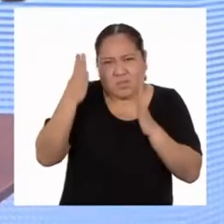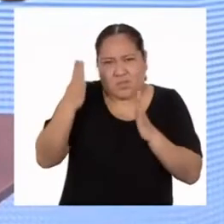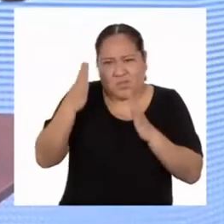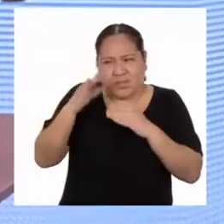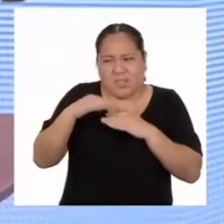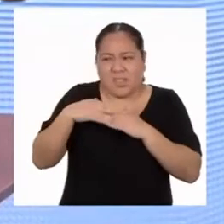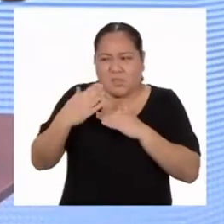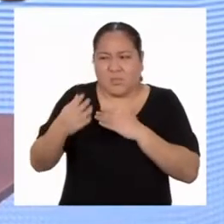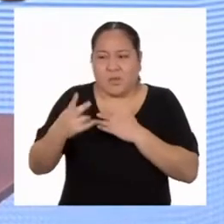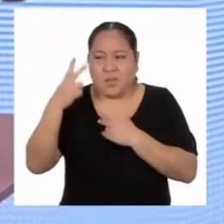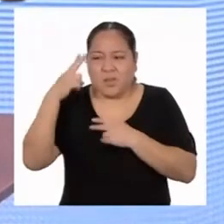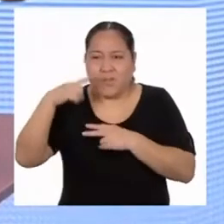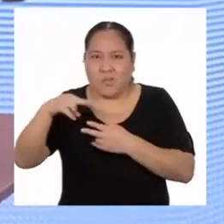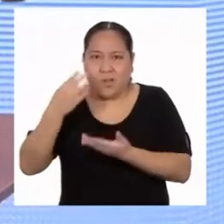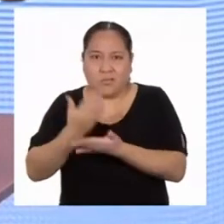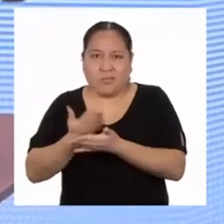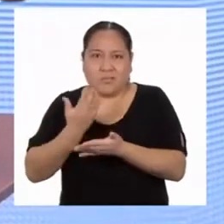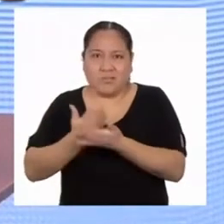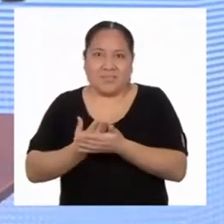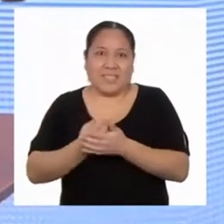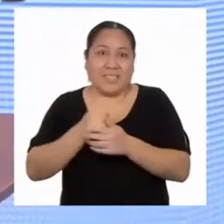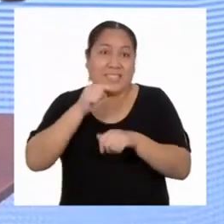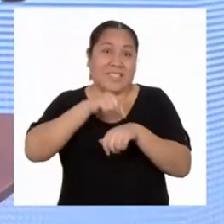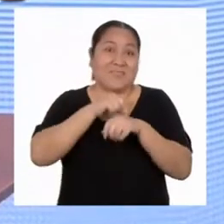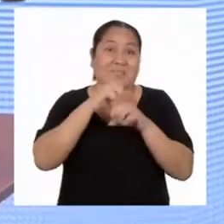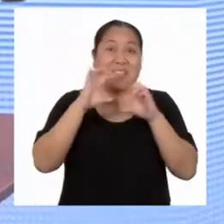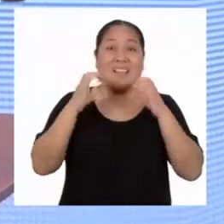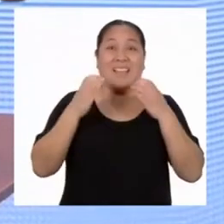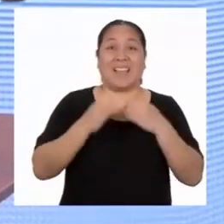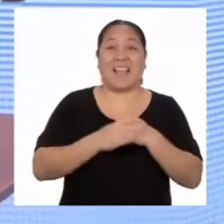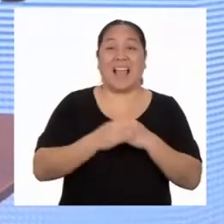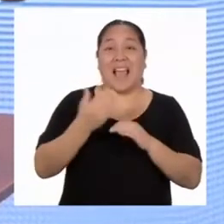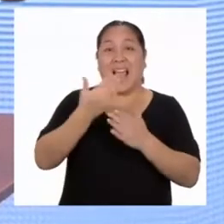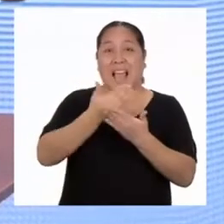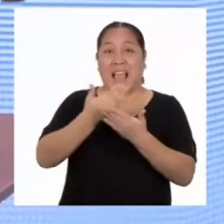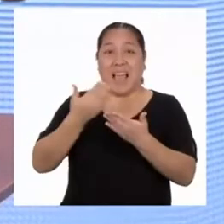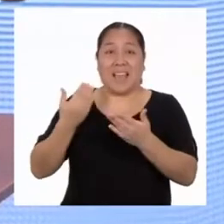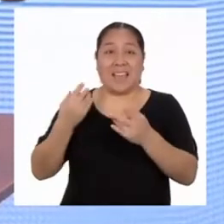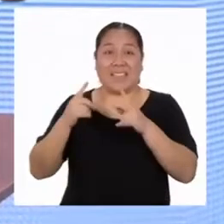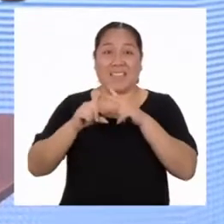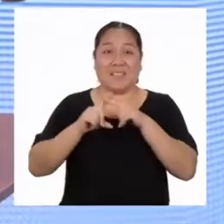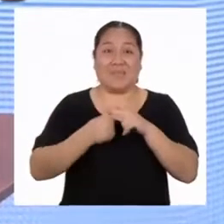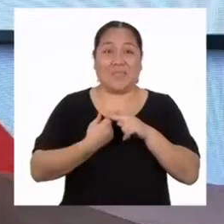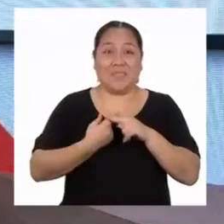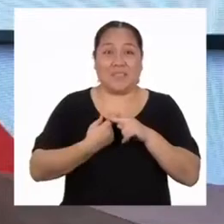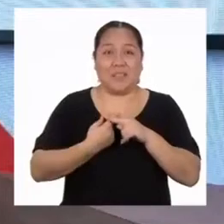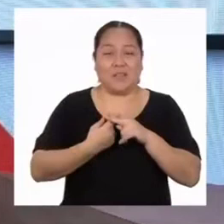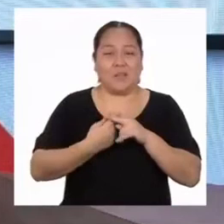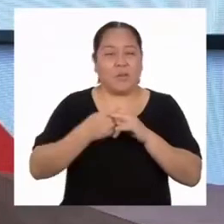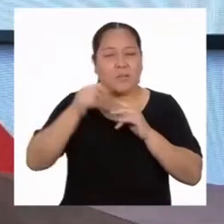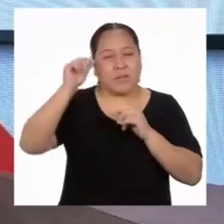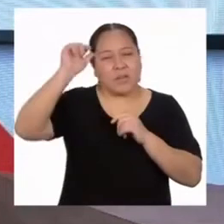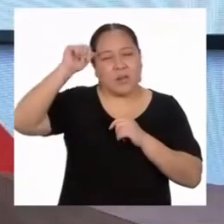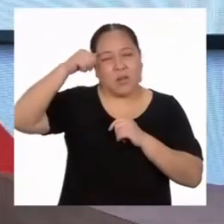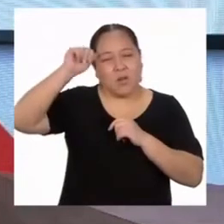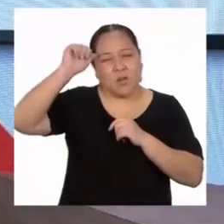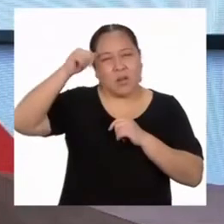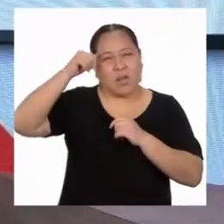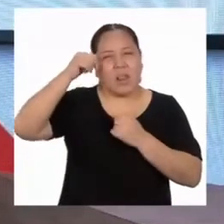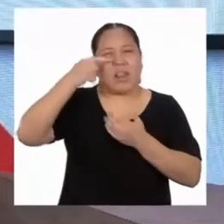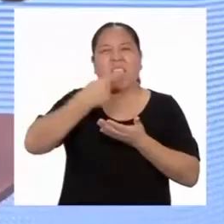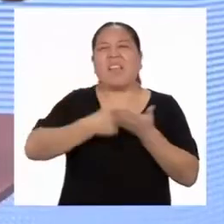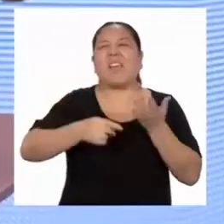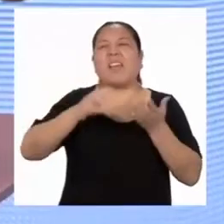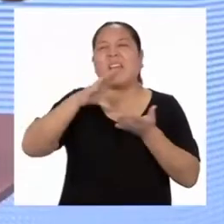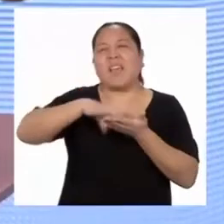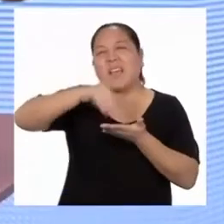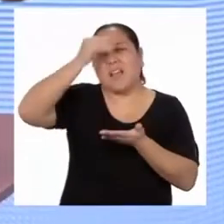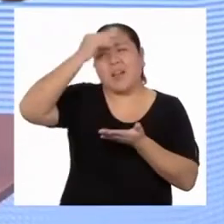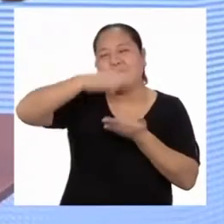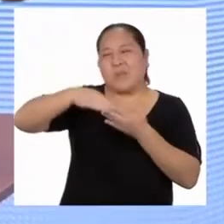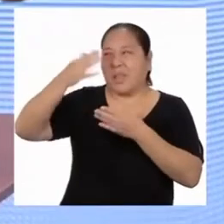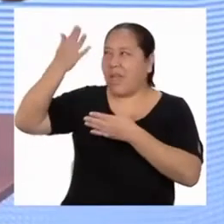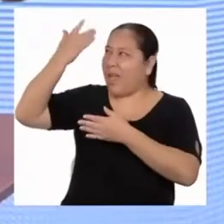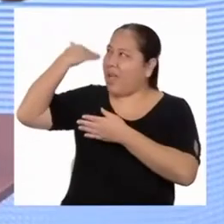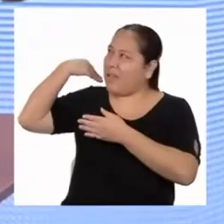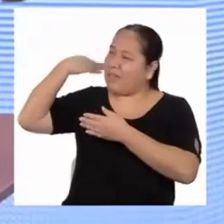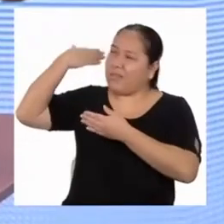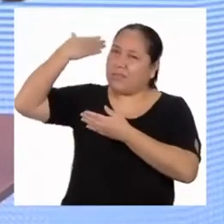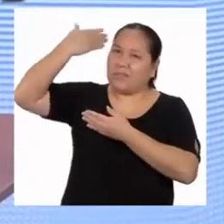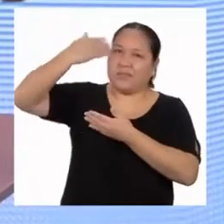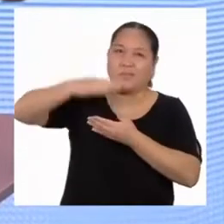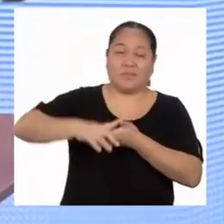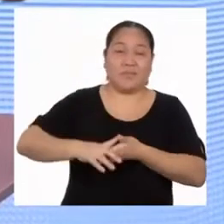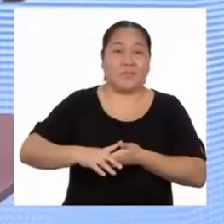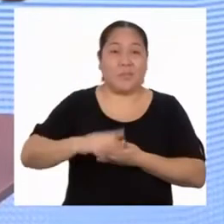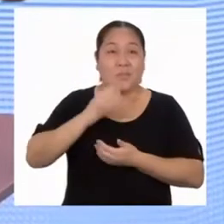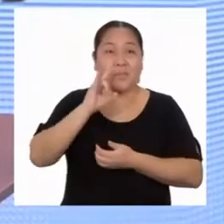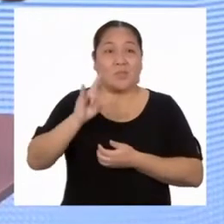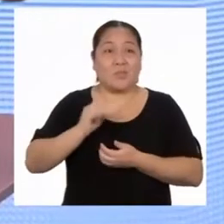luego, porque es hora de clase. Pero antes de empezar, vamos a hacer un recuento rápido de lo que hemos aprendido en esta semana. Y para eso vamos a